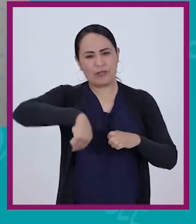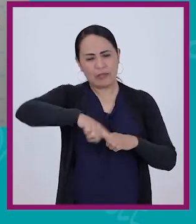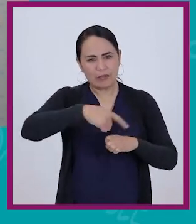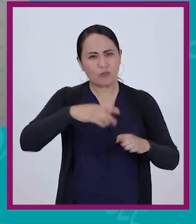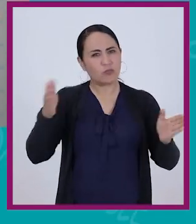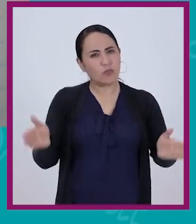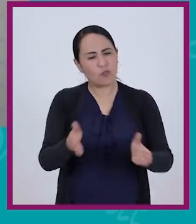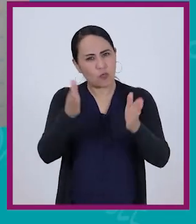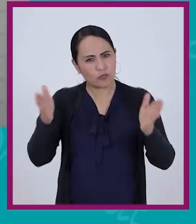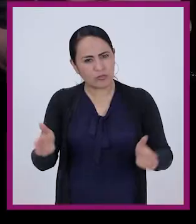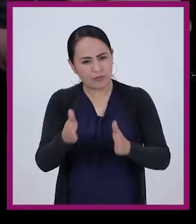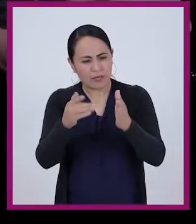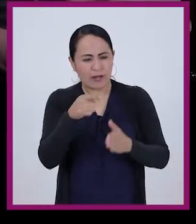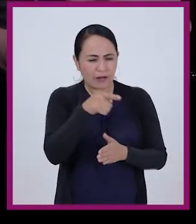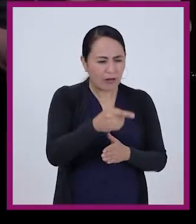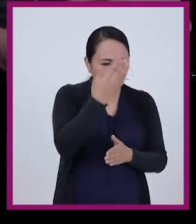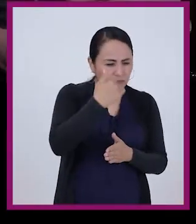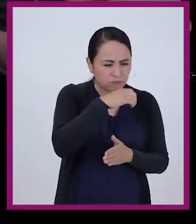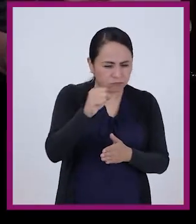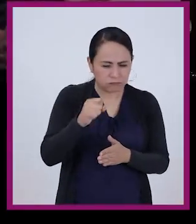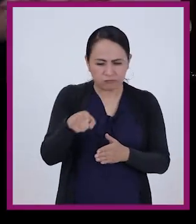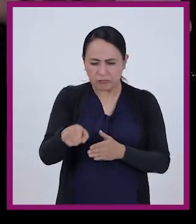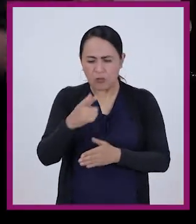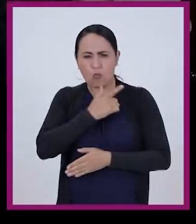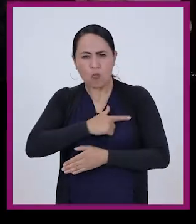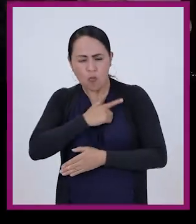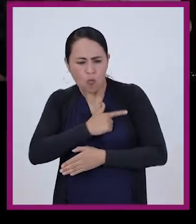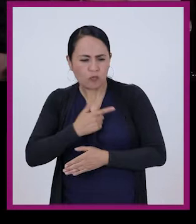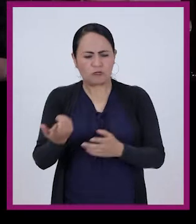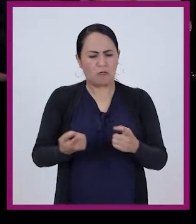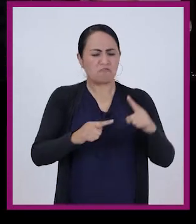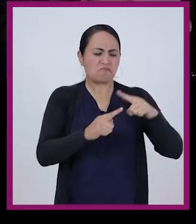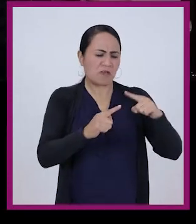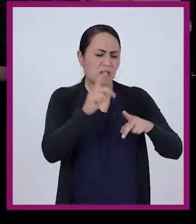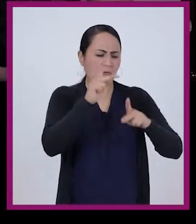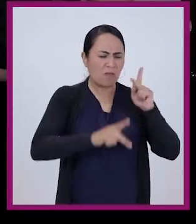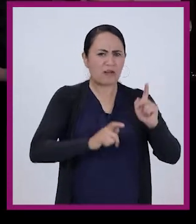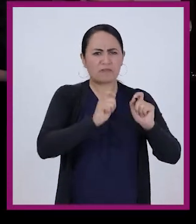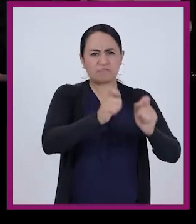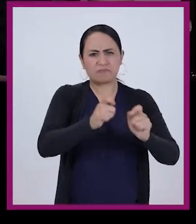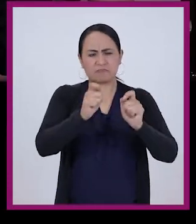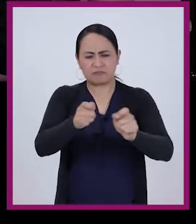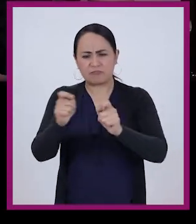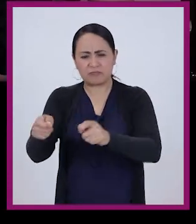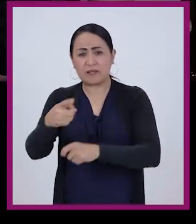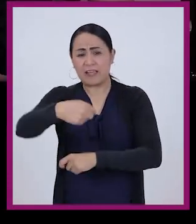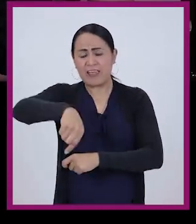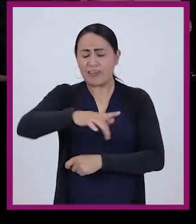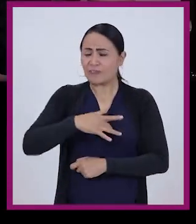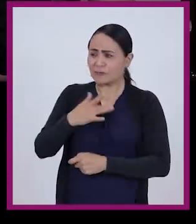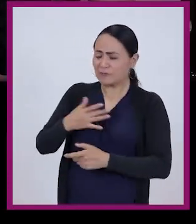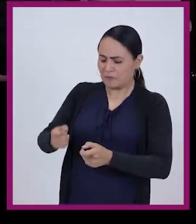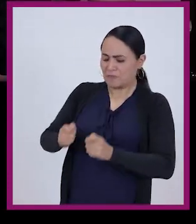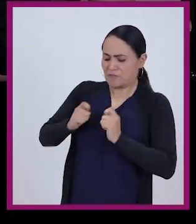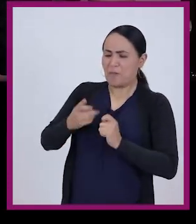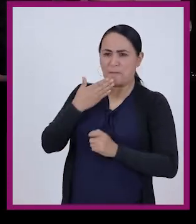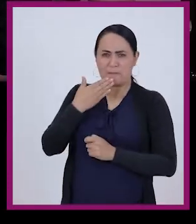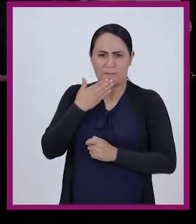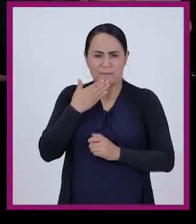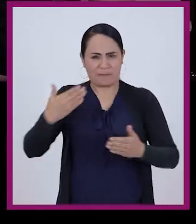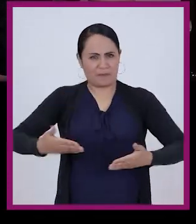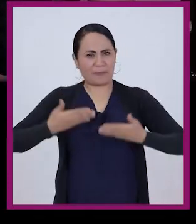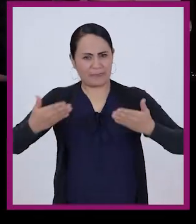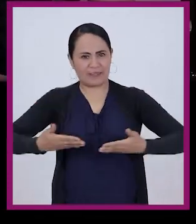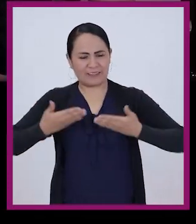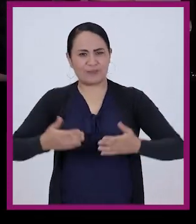las y los participantes. Ayuda a dividir el trabajo según sus talentos, habilidades y gustos para que se sientan con ánimo